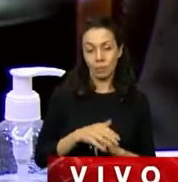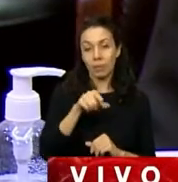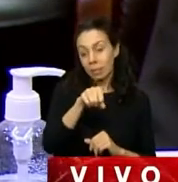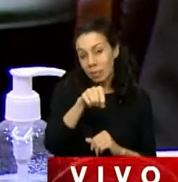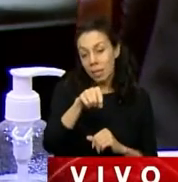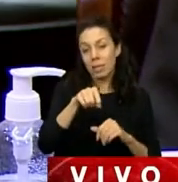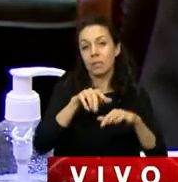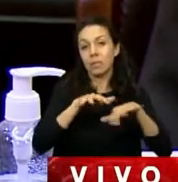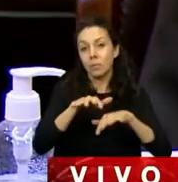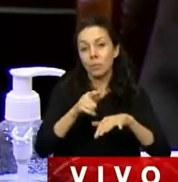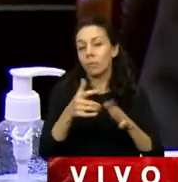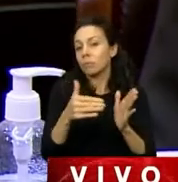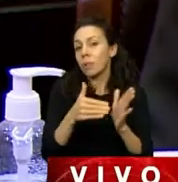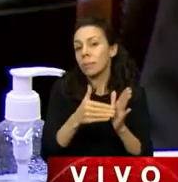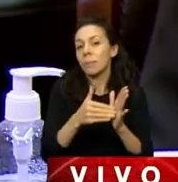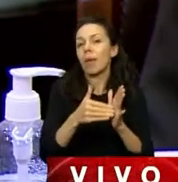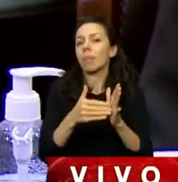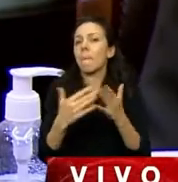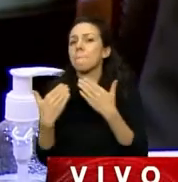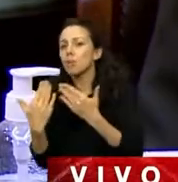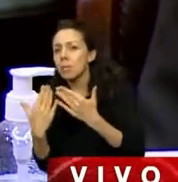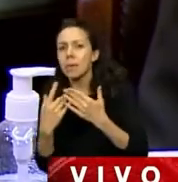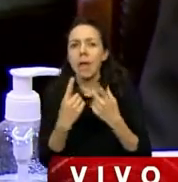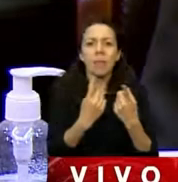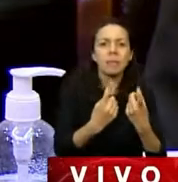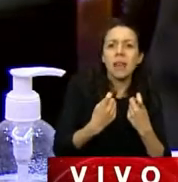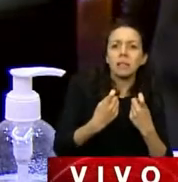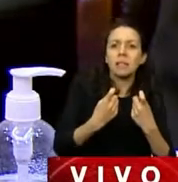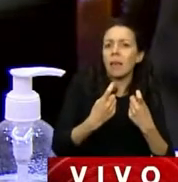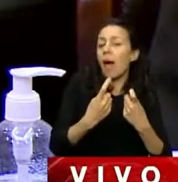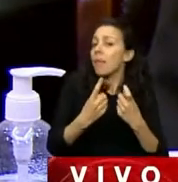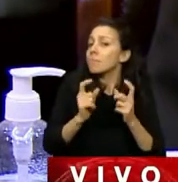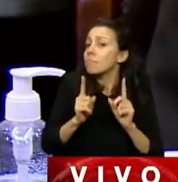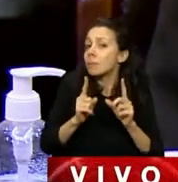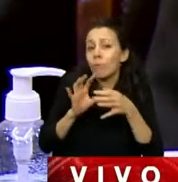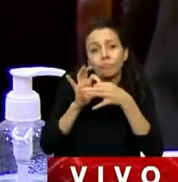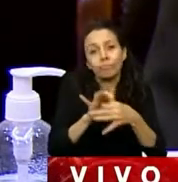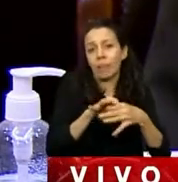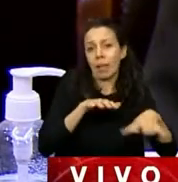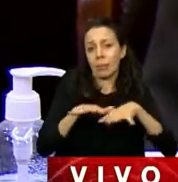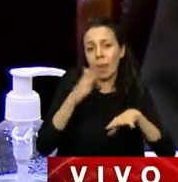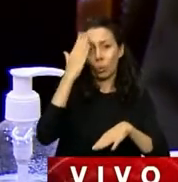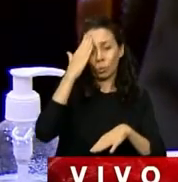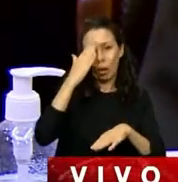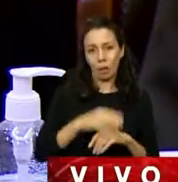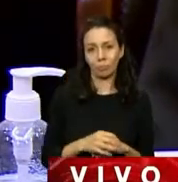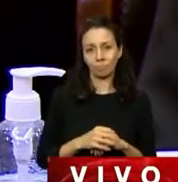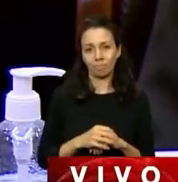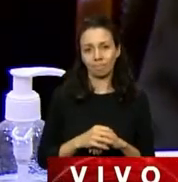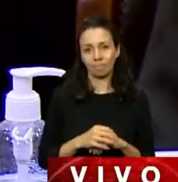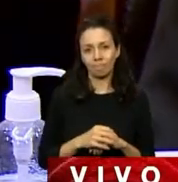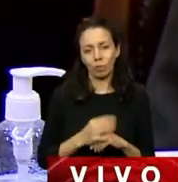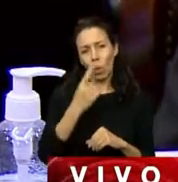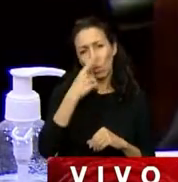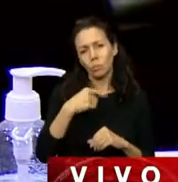en función a las posibilidades y demandas y necesidades en torno de las actividades que ellos desarrollan. Por último, no me